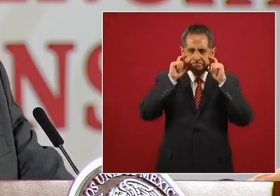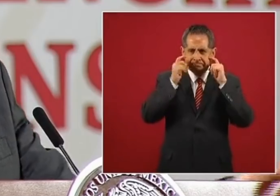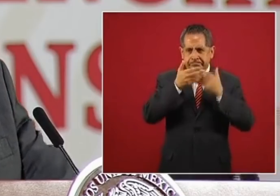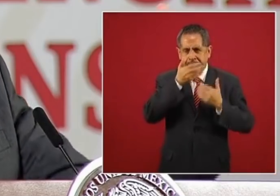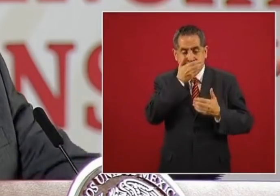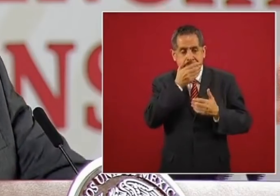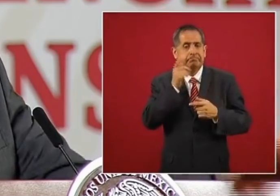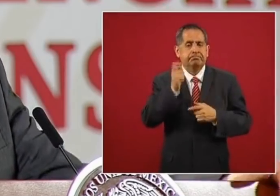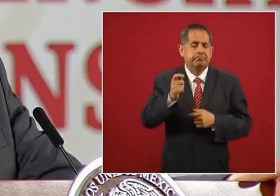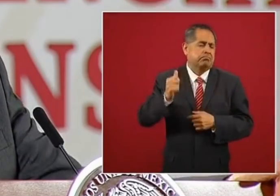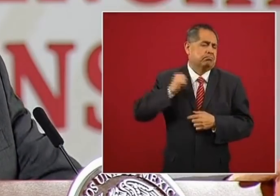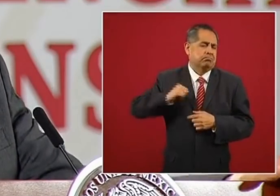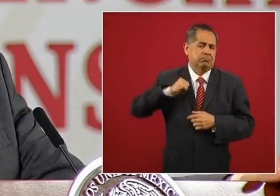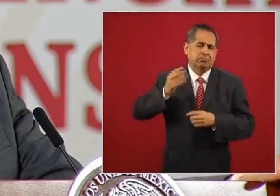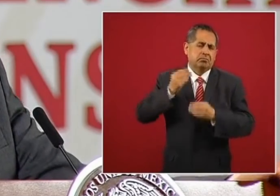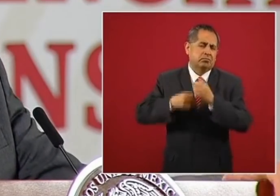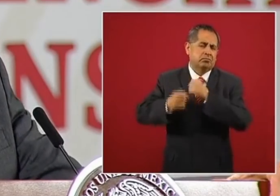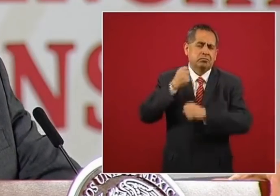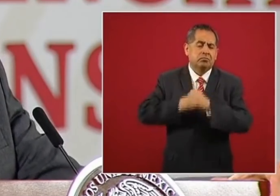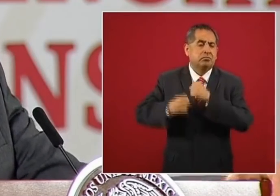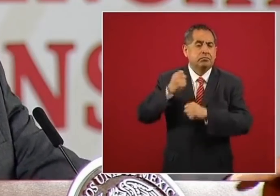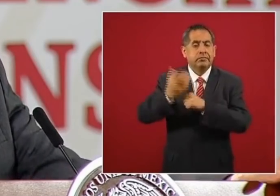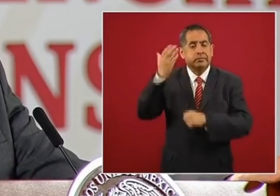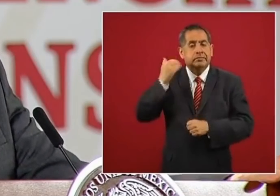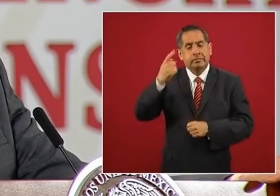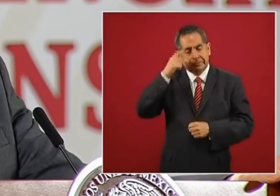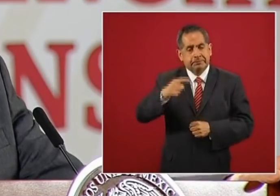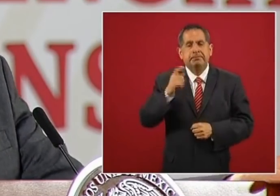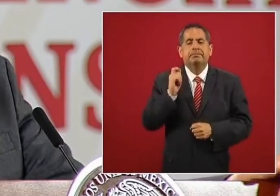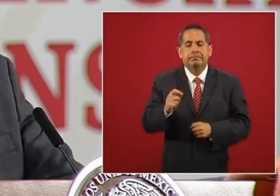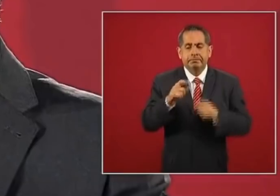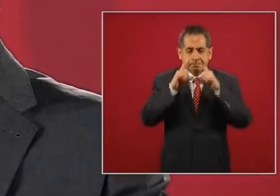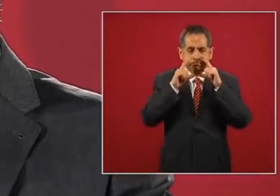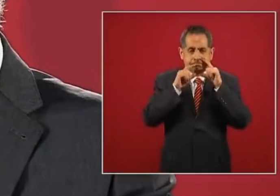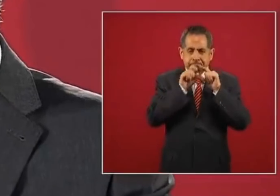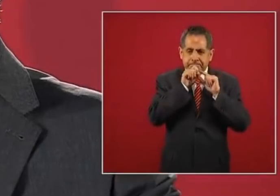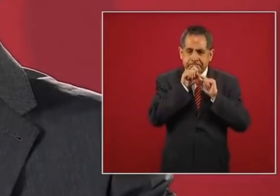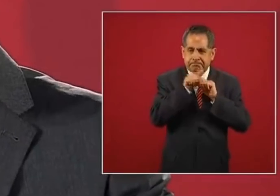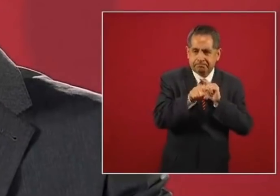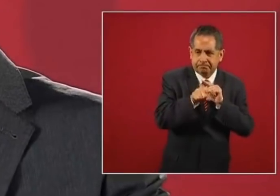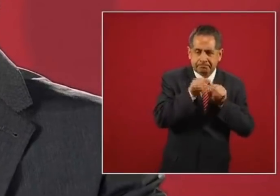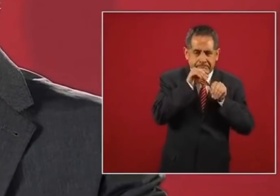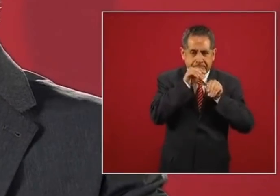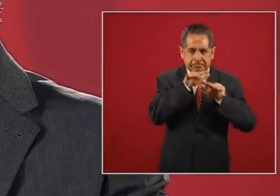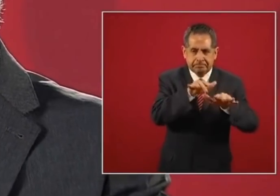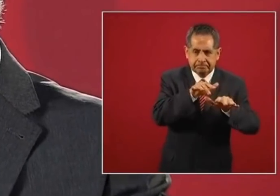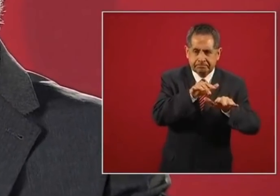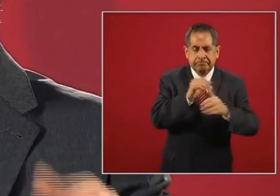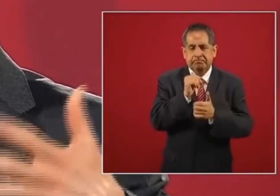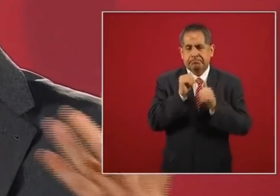fue diseñado hace muchos años para impedir el traslado de partículas